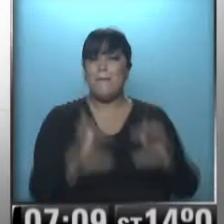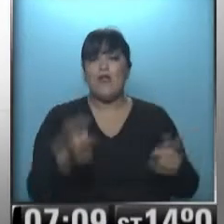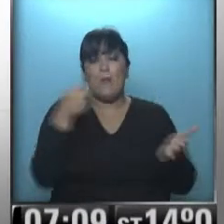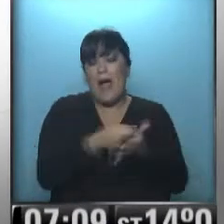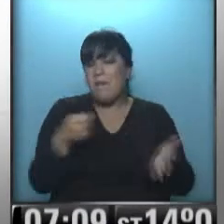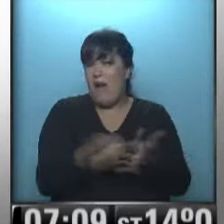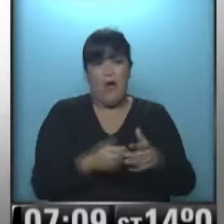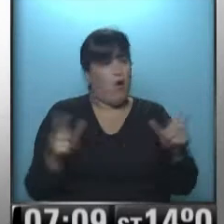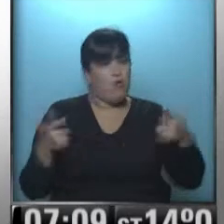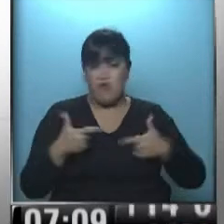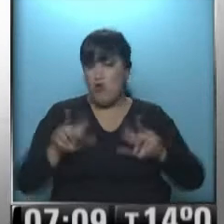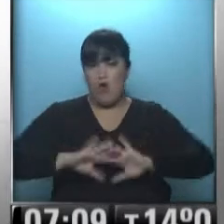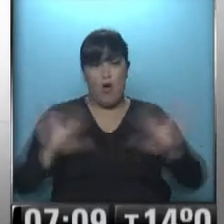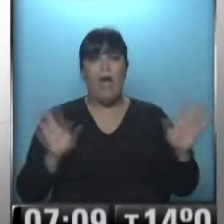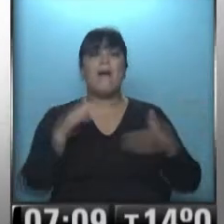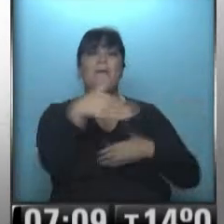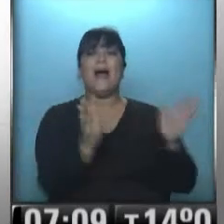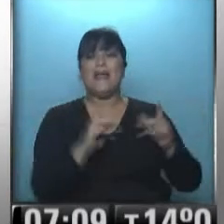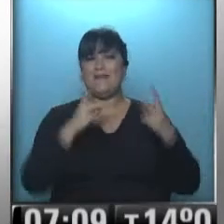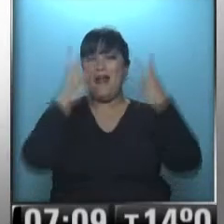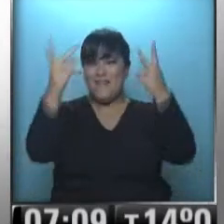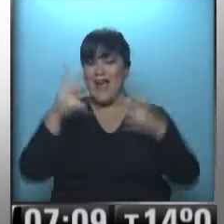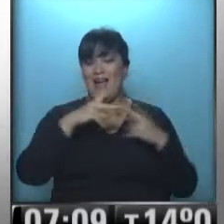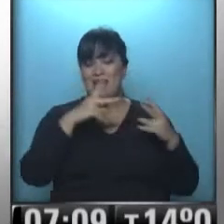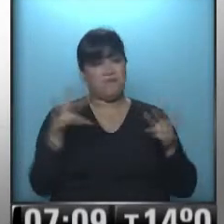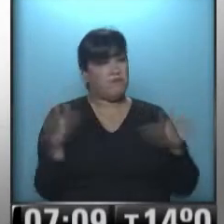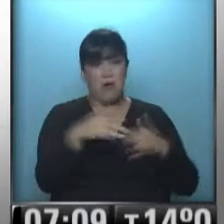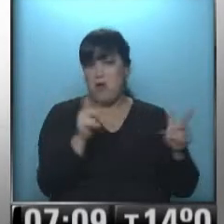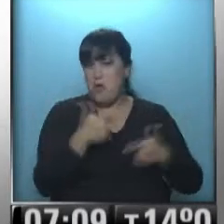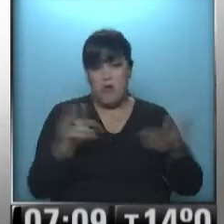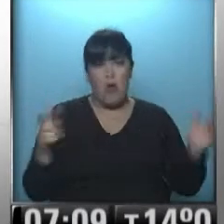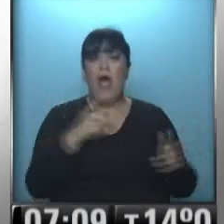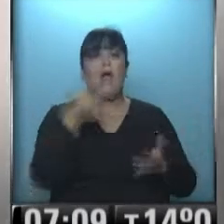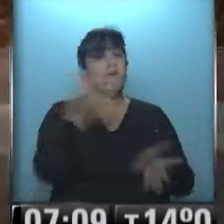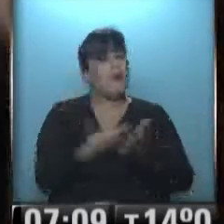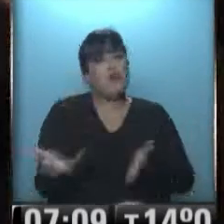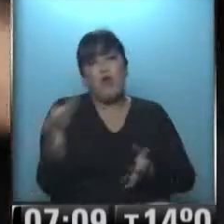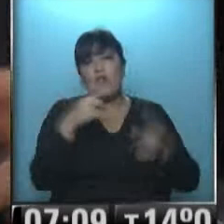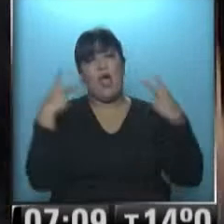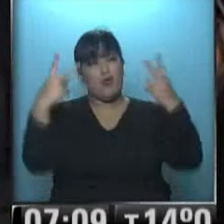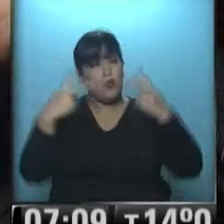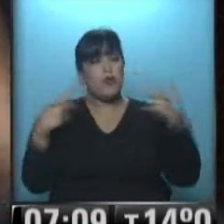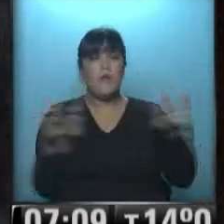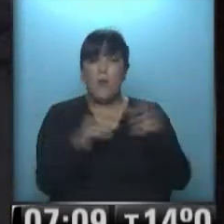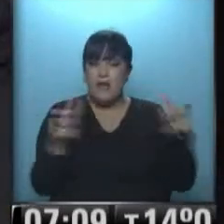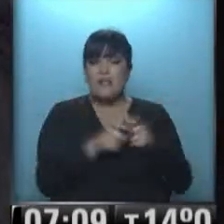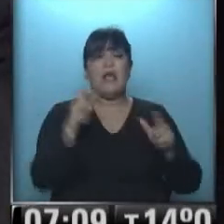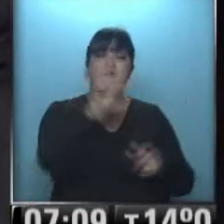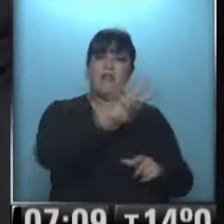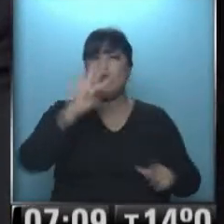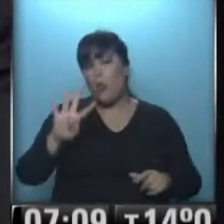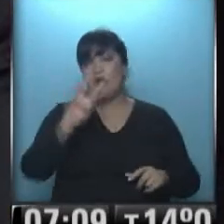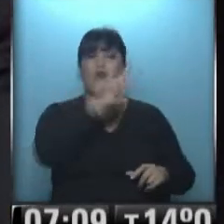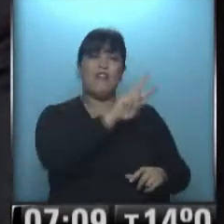pasajes y paquetes turísticos con divisas. Pagamos todos los días por turismo, viajes y pasajes entre 24 y